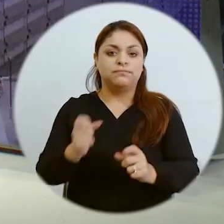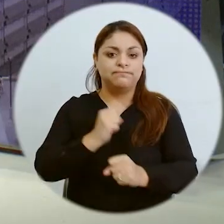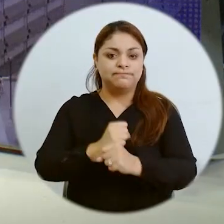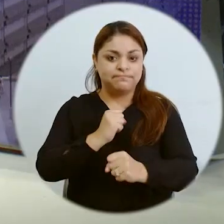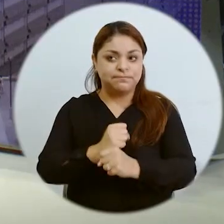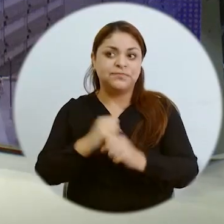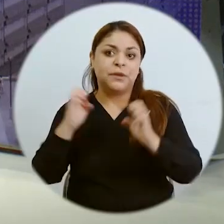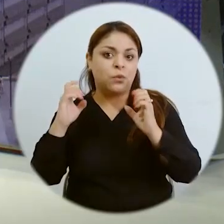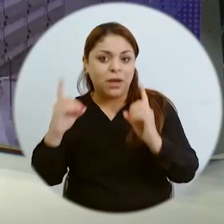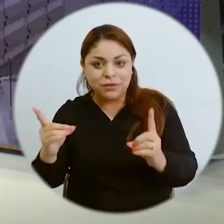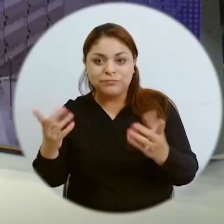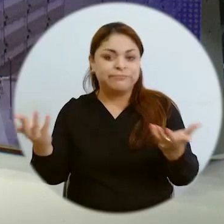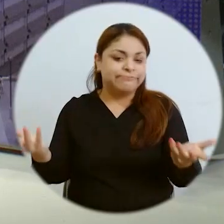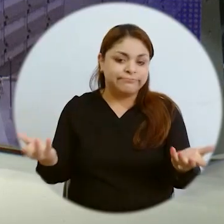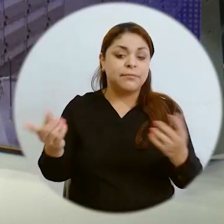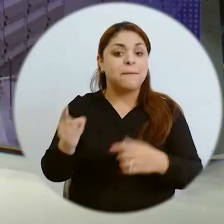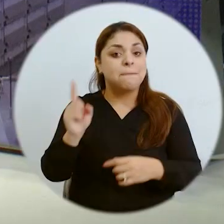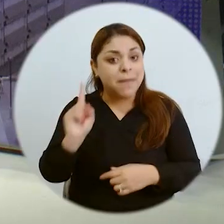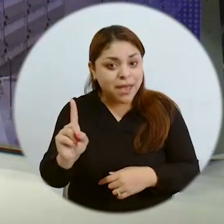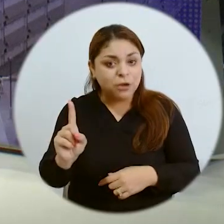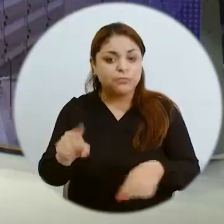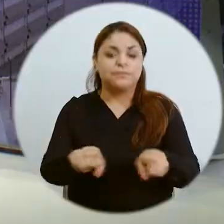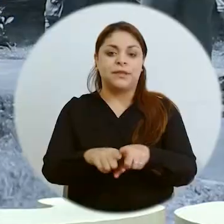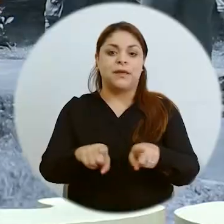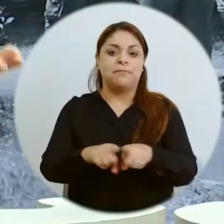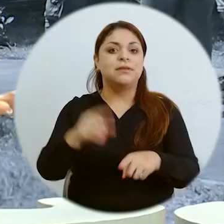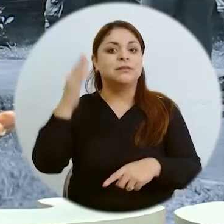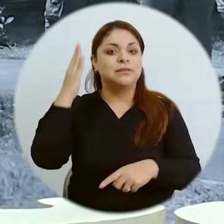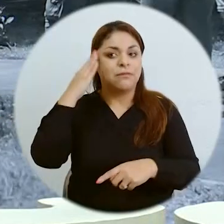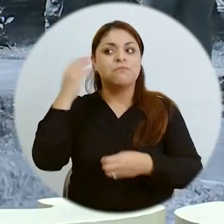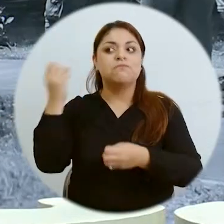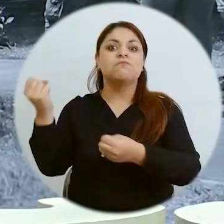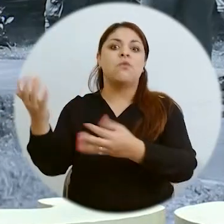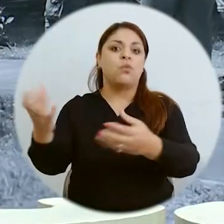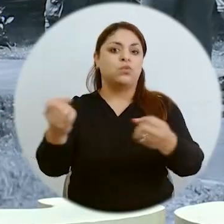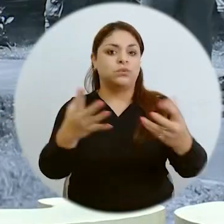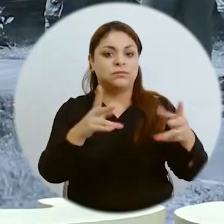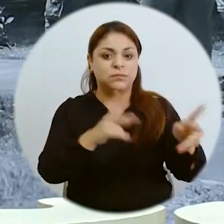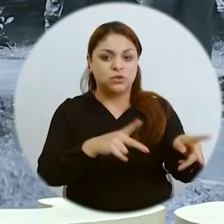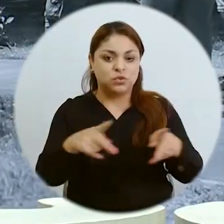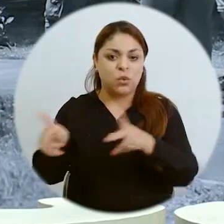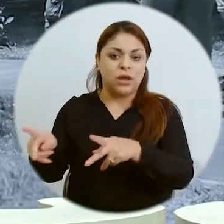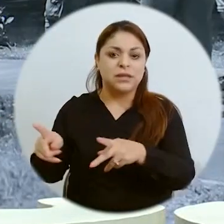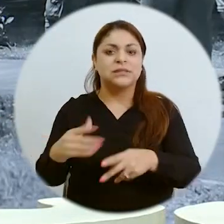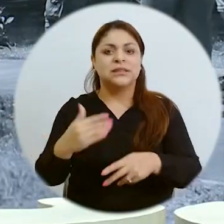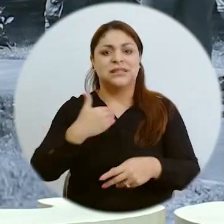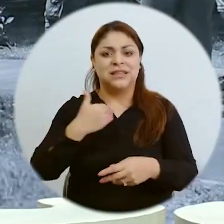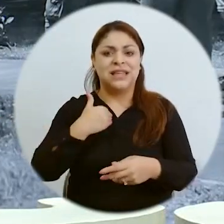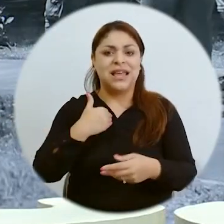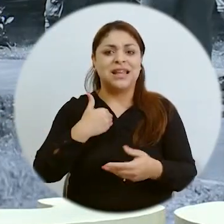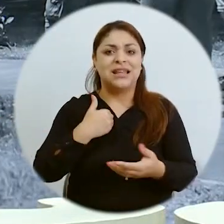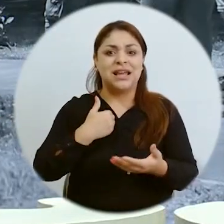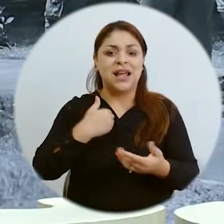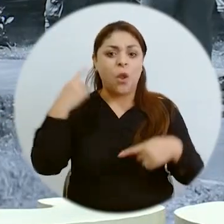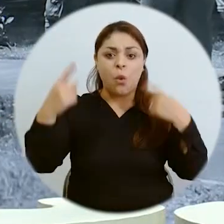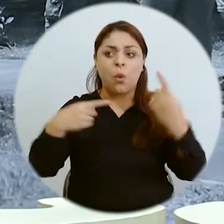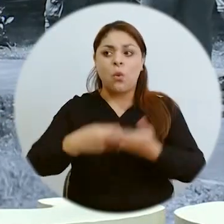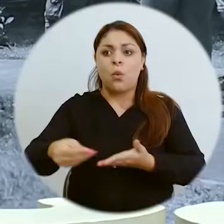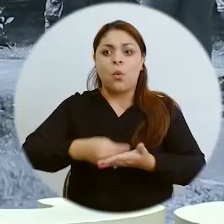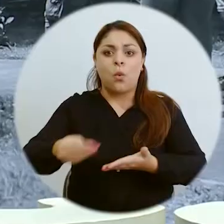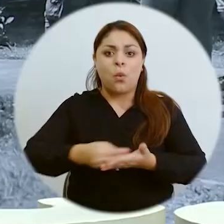a las oportunidades laborales y demás, y de educación. Pero también sabemos que hay un buen grupo de población que